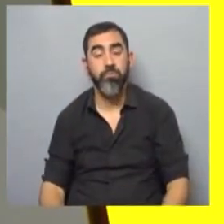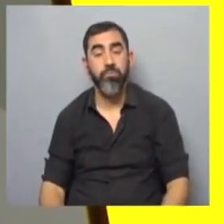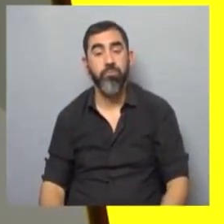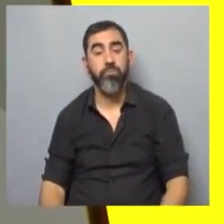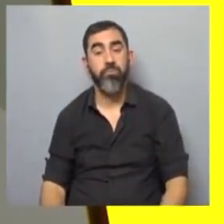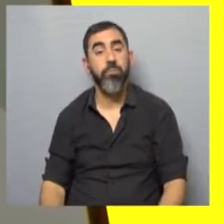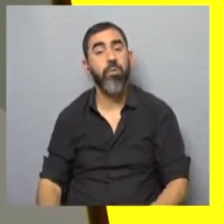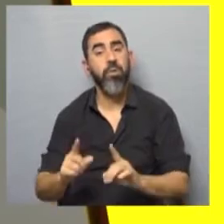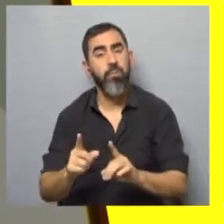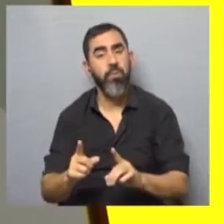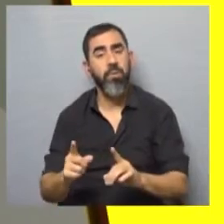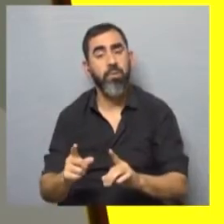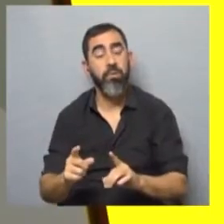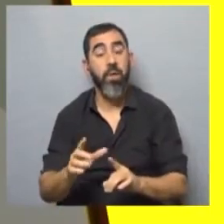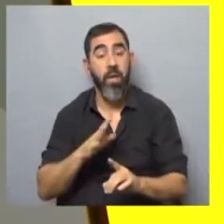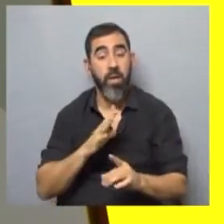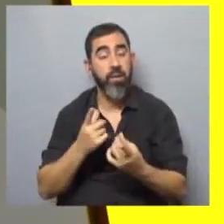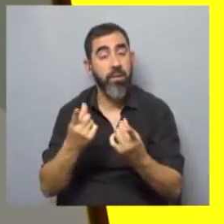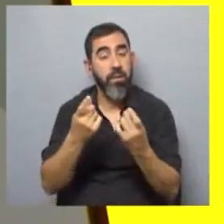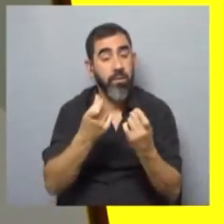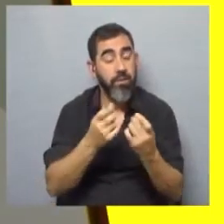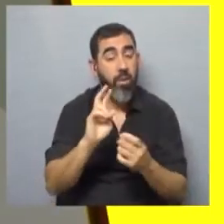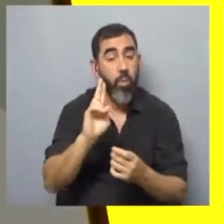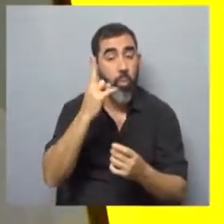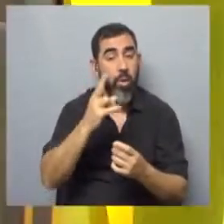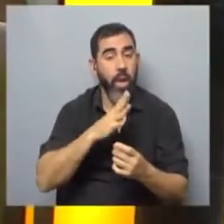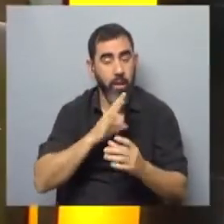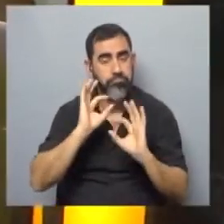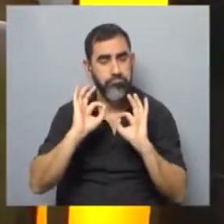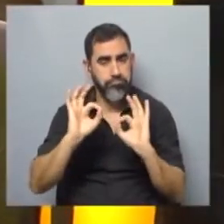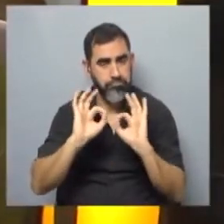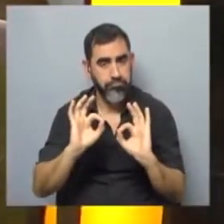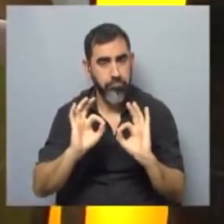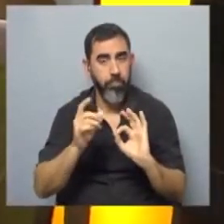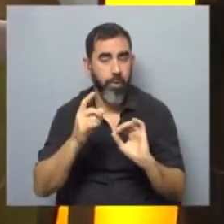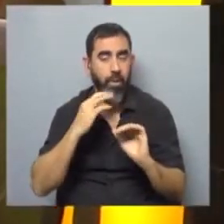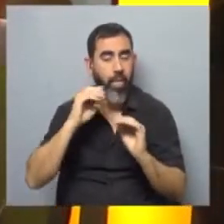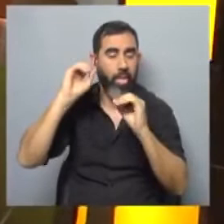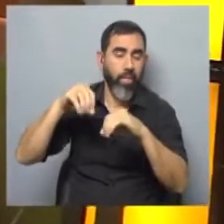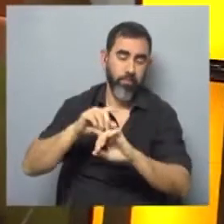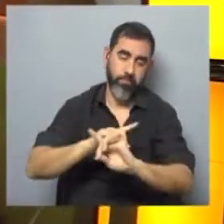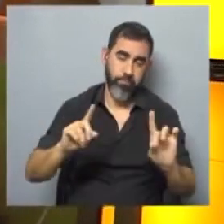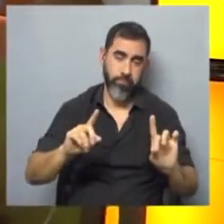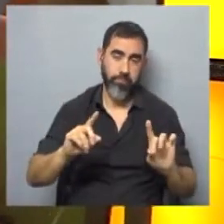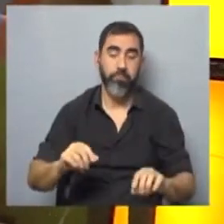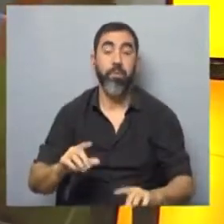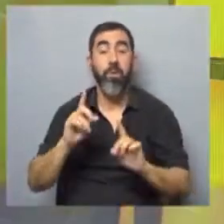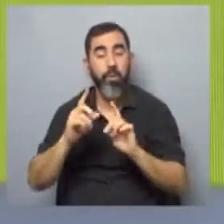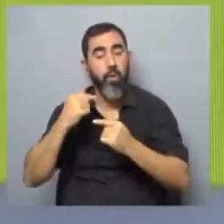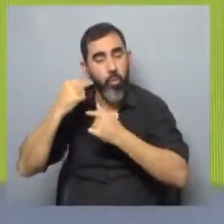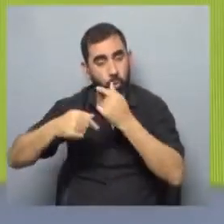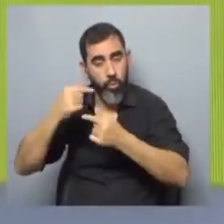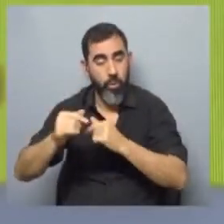primero, que decía que mal que bien las necesidades de Uruguay están satisfechas, pero que no hay que bajar la guardia nunca. No, no se puede porque